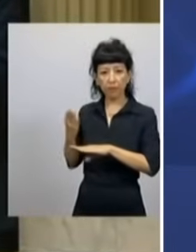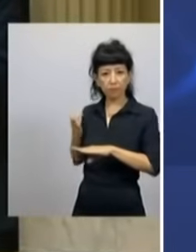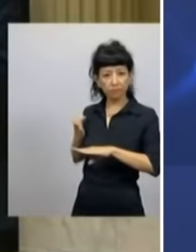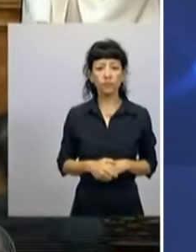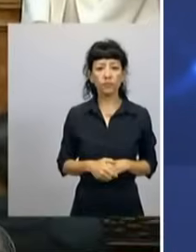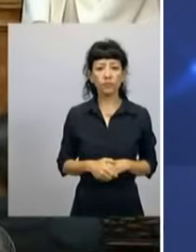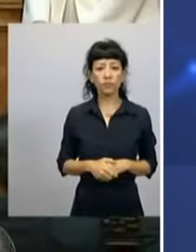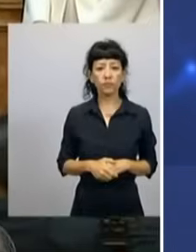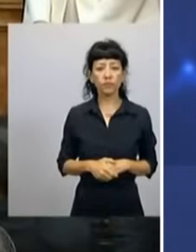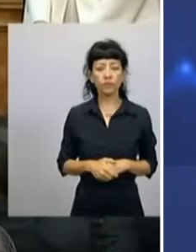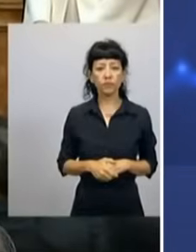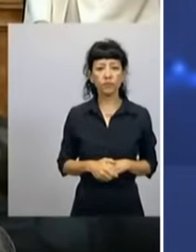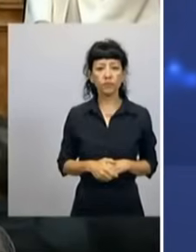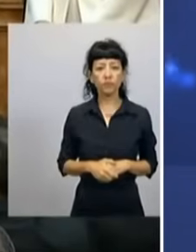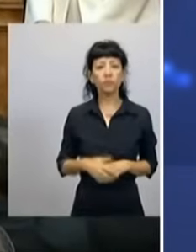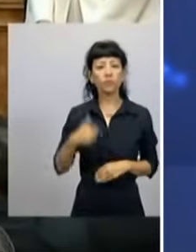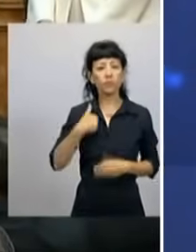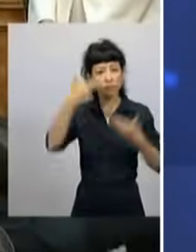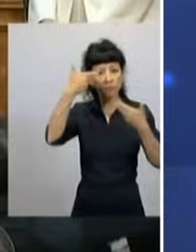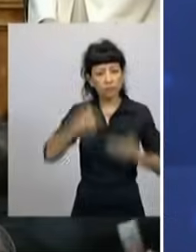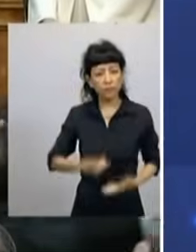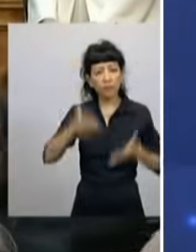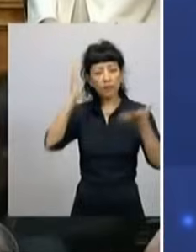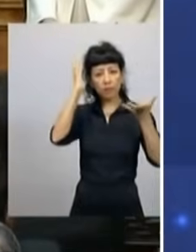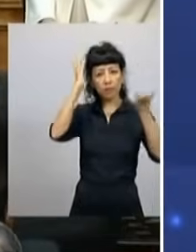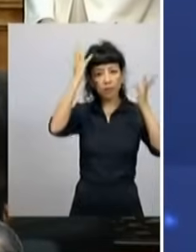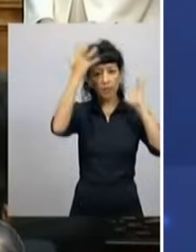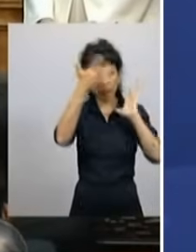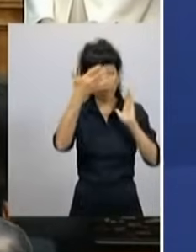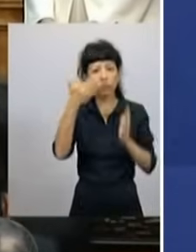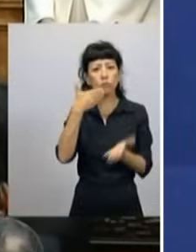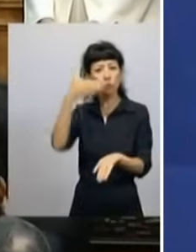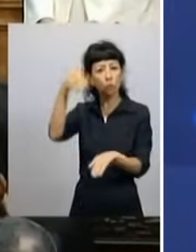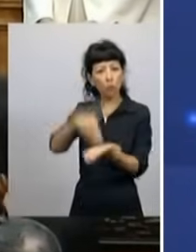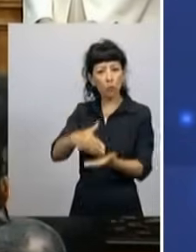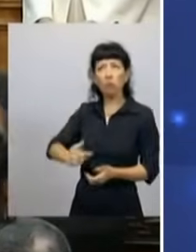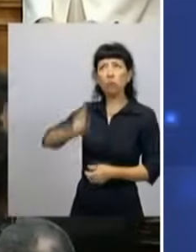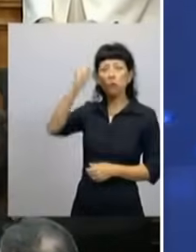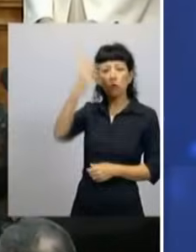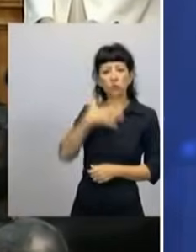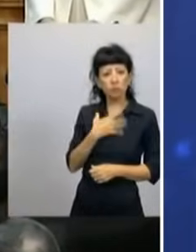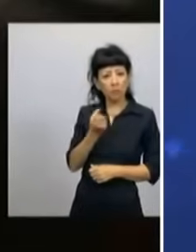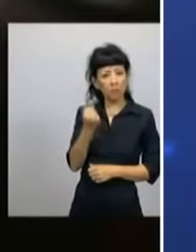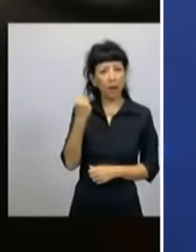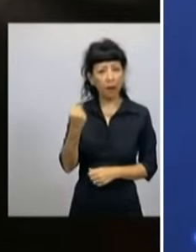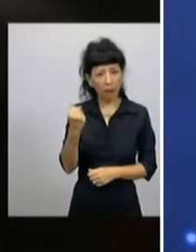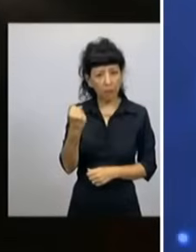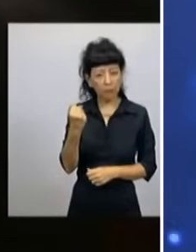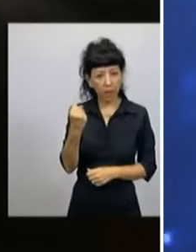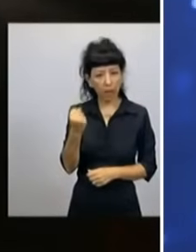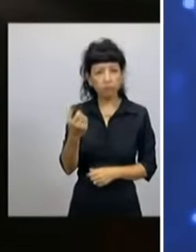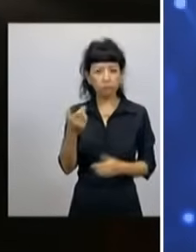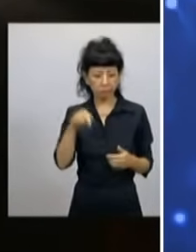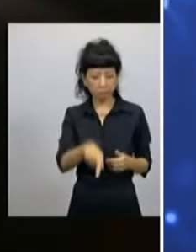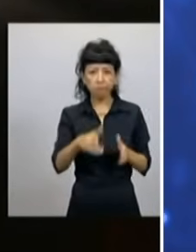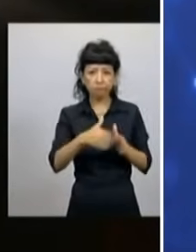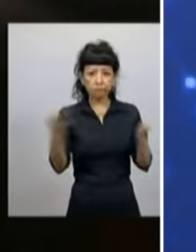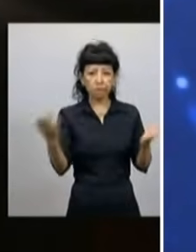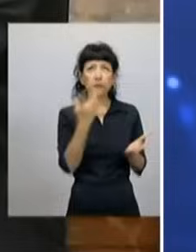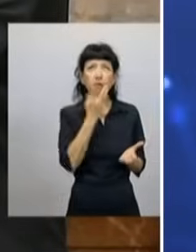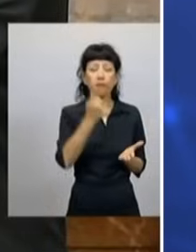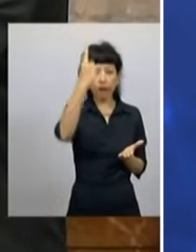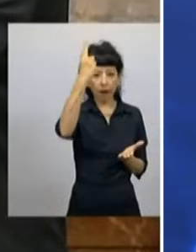argentinos. Eso debió ser transformado en ley y Milei lo avaló con su voto de entonces diputado. 10 días después de ganar